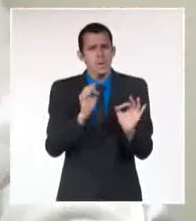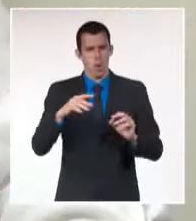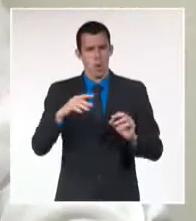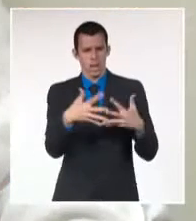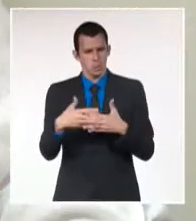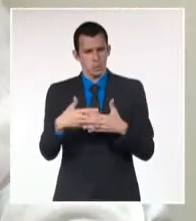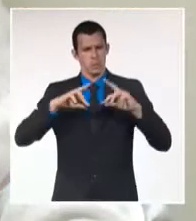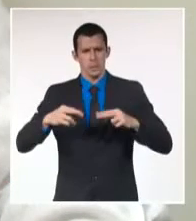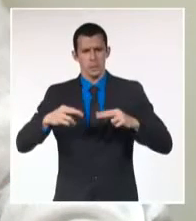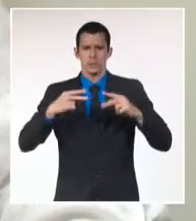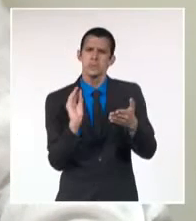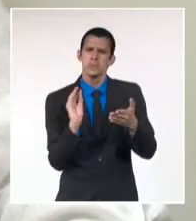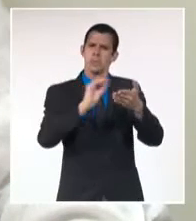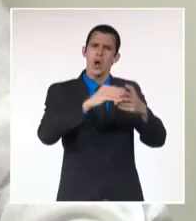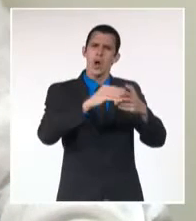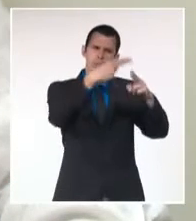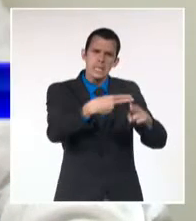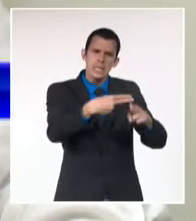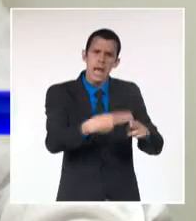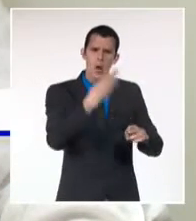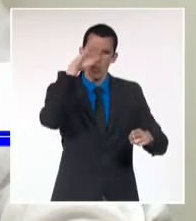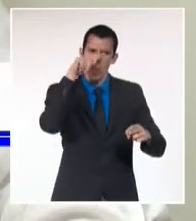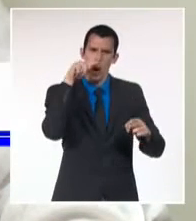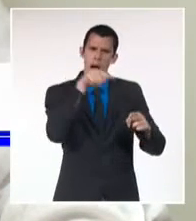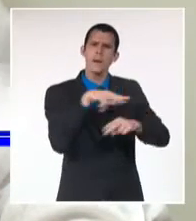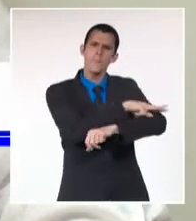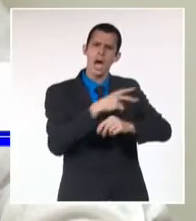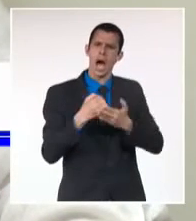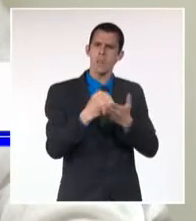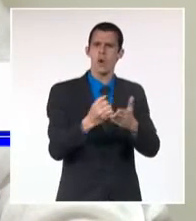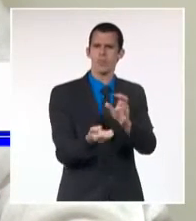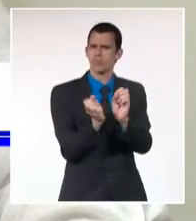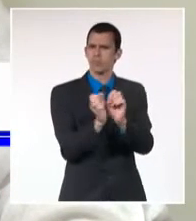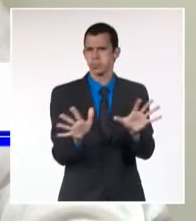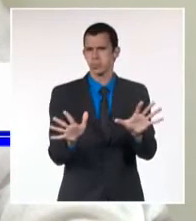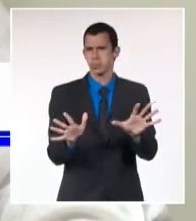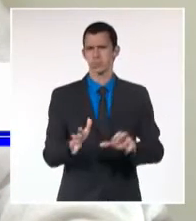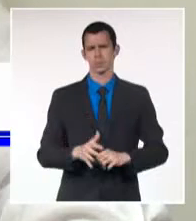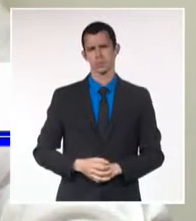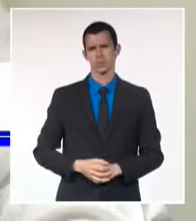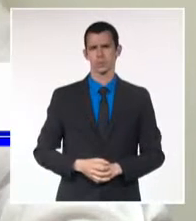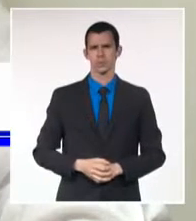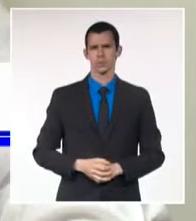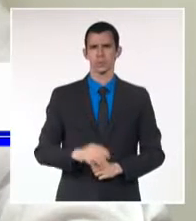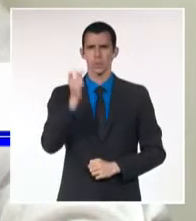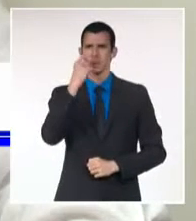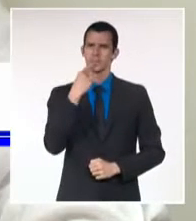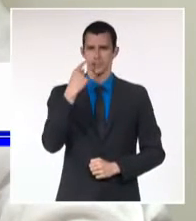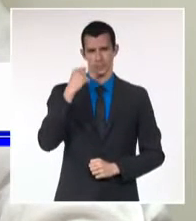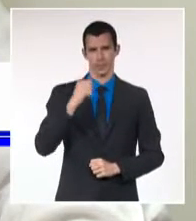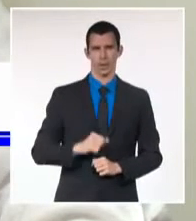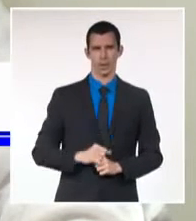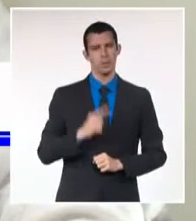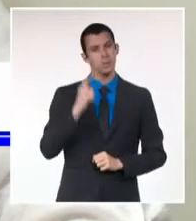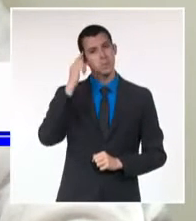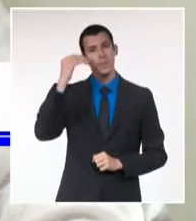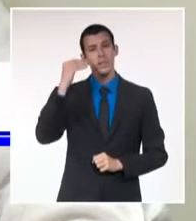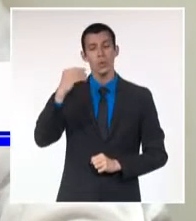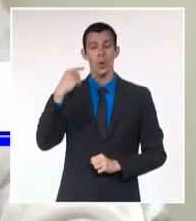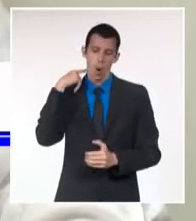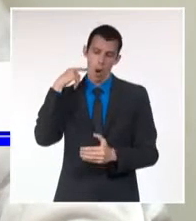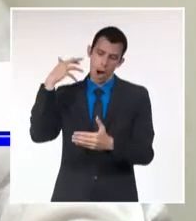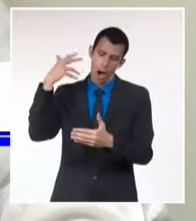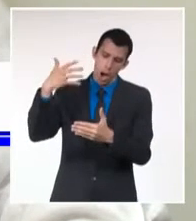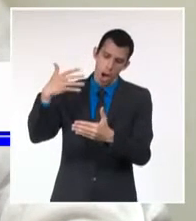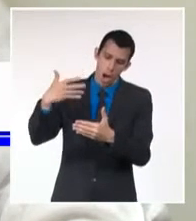Esto sucede en un momento en que prácticamente podemos decir que se está produciendo un derrumbe. Ha venido durante años, pero se ha acentuado un